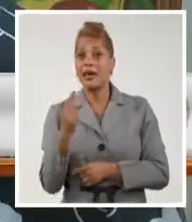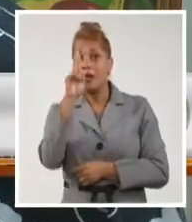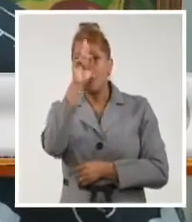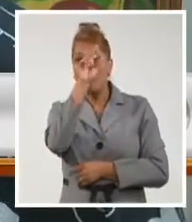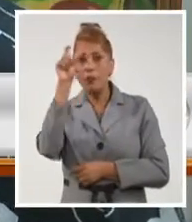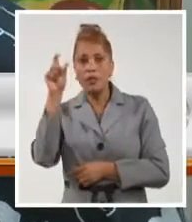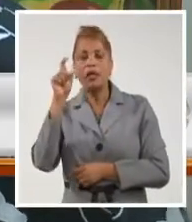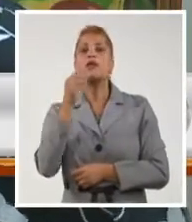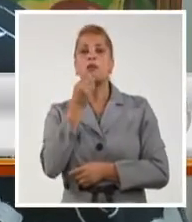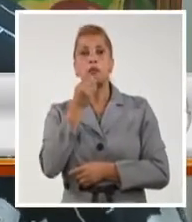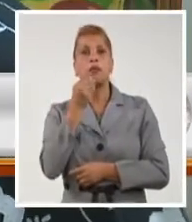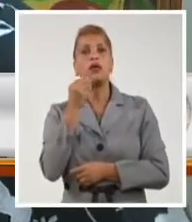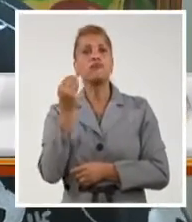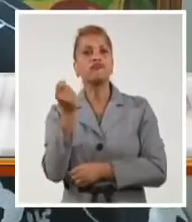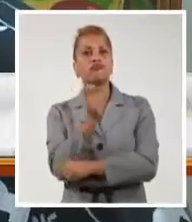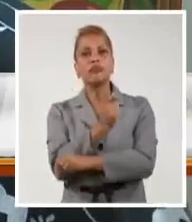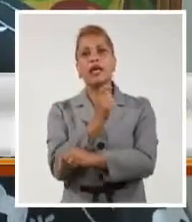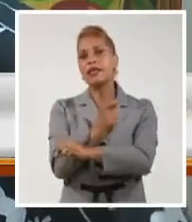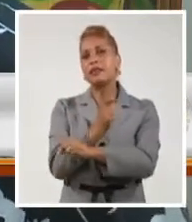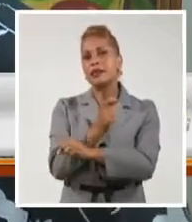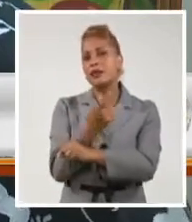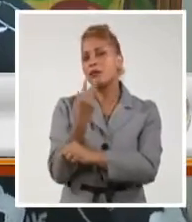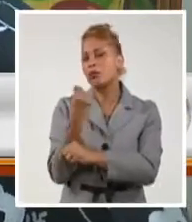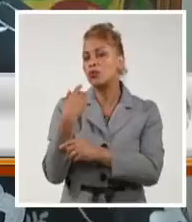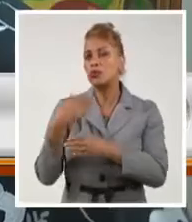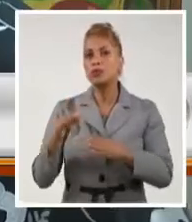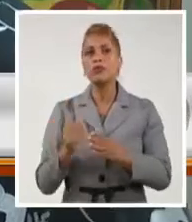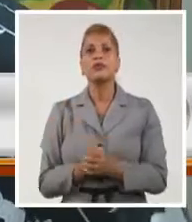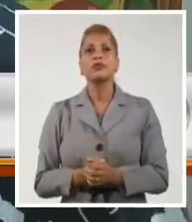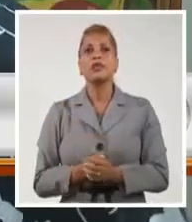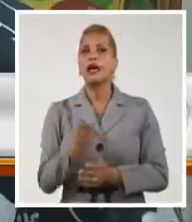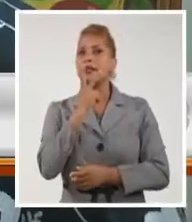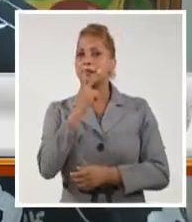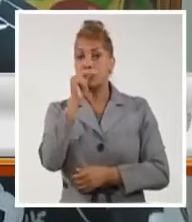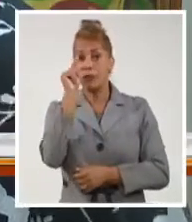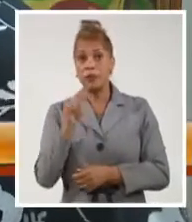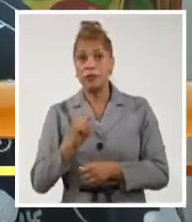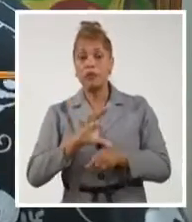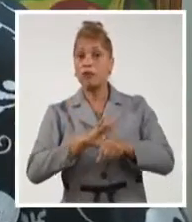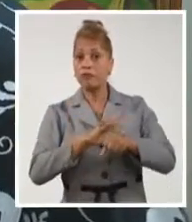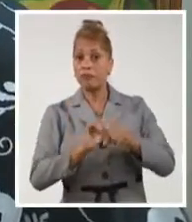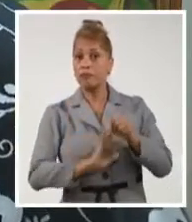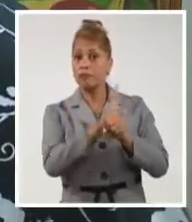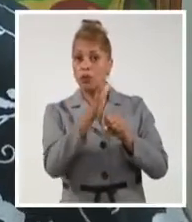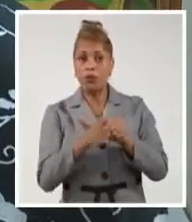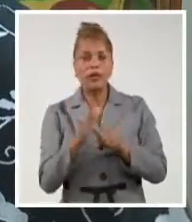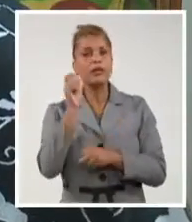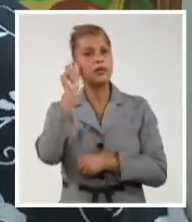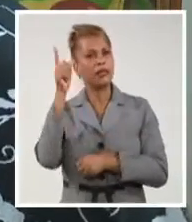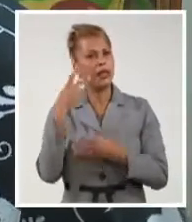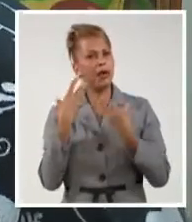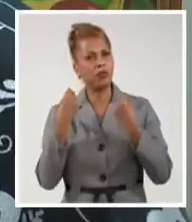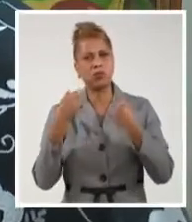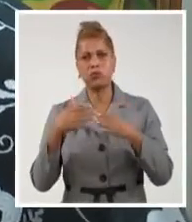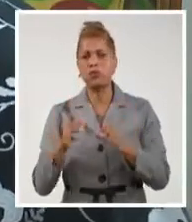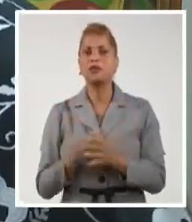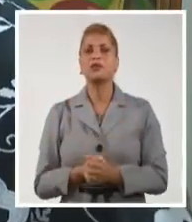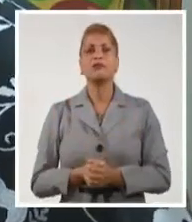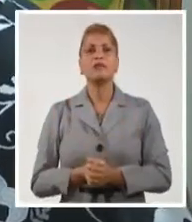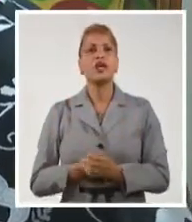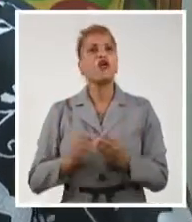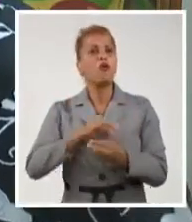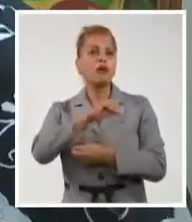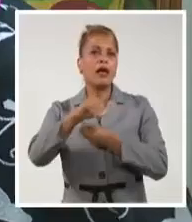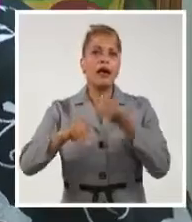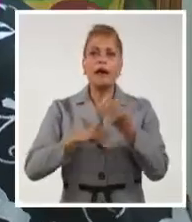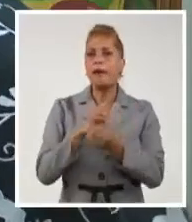muchas cosas. Muchas cosas en función del paciente, muchas cosas en función del paciente crítico. Han venido muchas ideas, han venido otras formas de